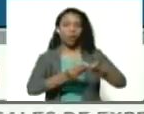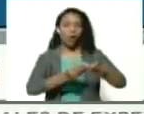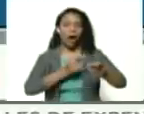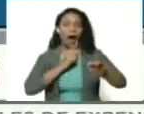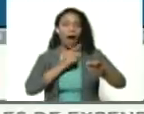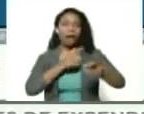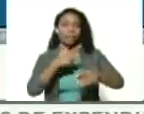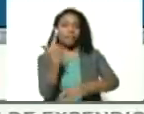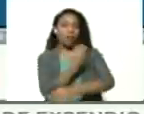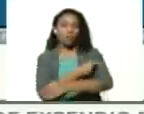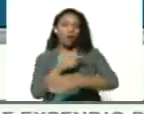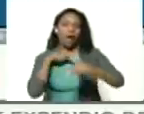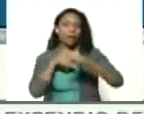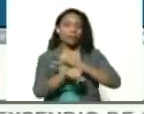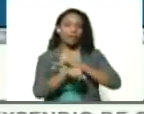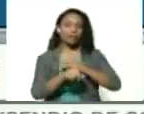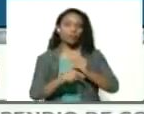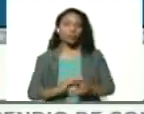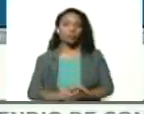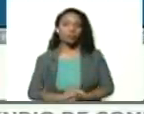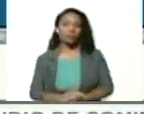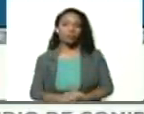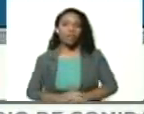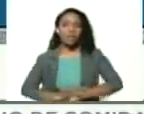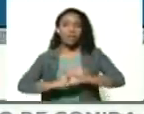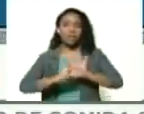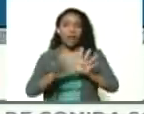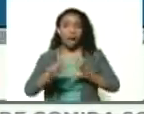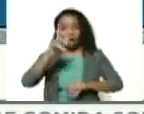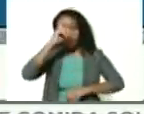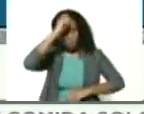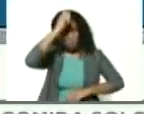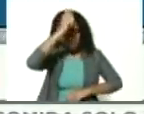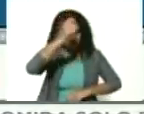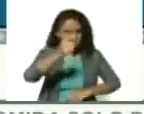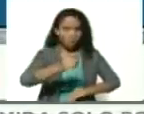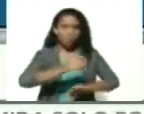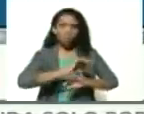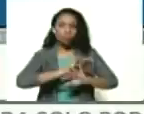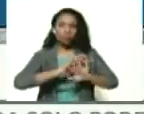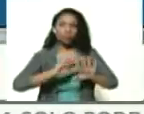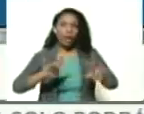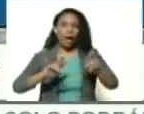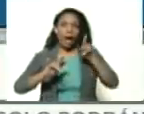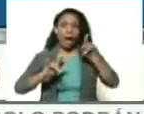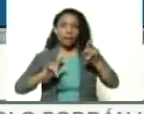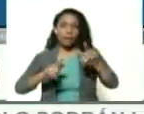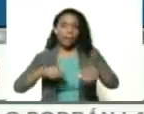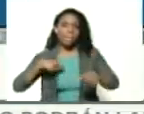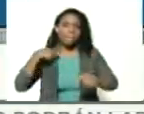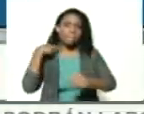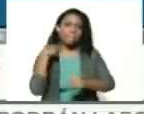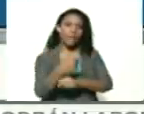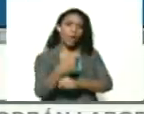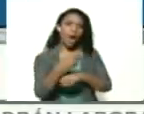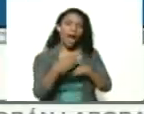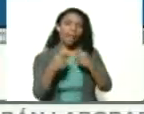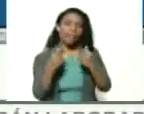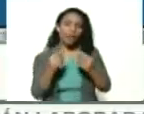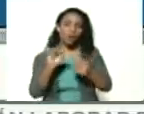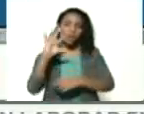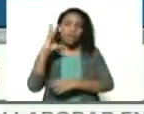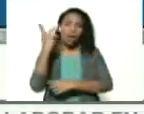estas vacunas. Ya reconocido como tal, está depositado el dinero, se